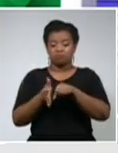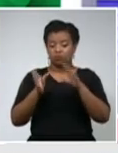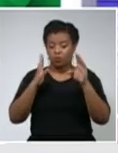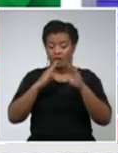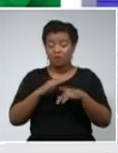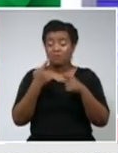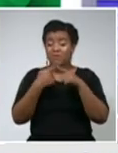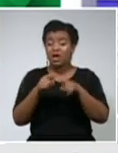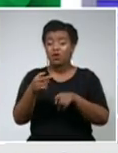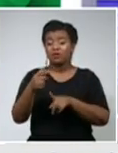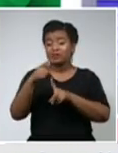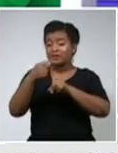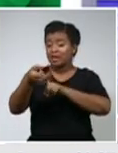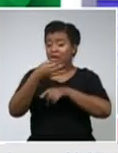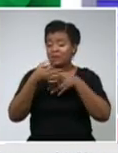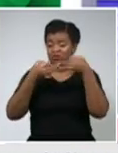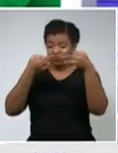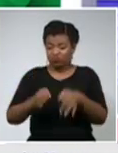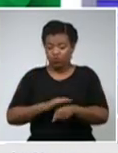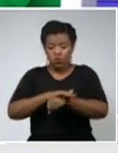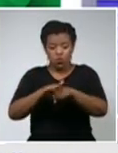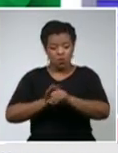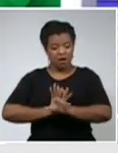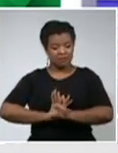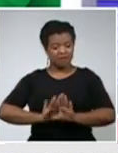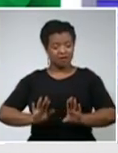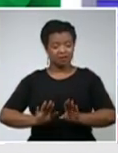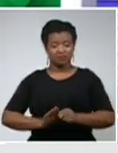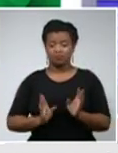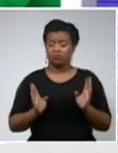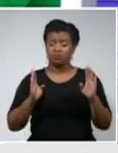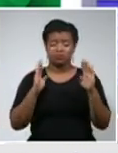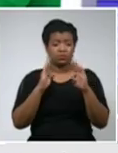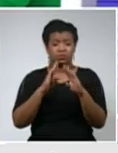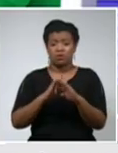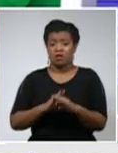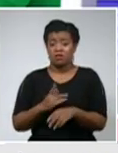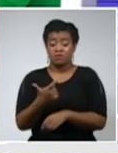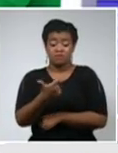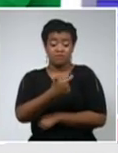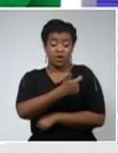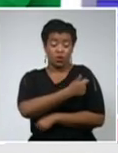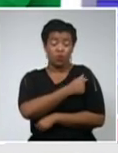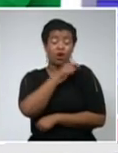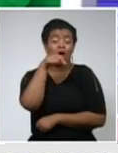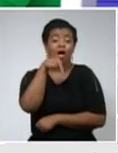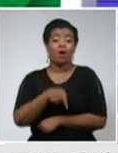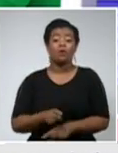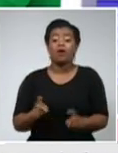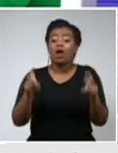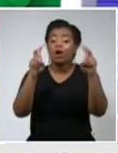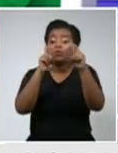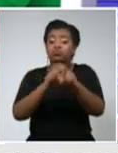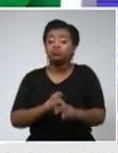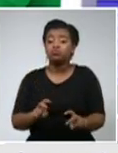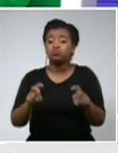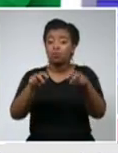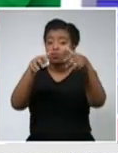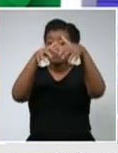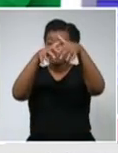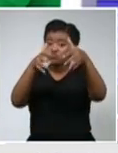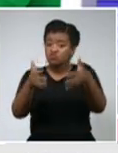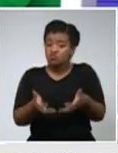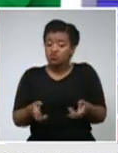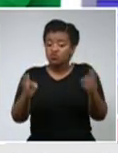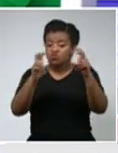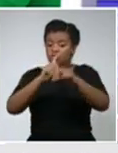que cure no existe. Y las vacunas avanzando las del mundo, avanzando las